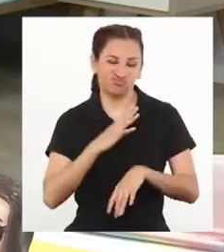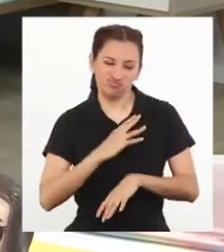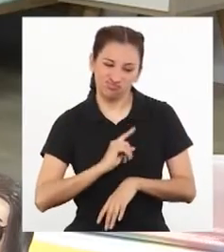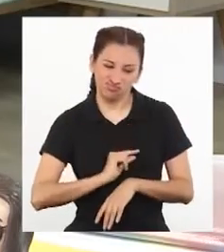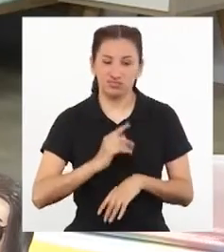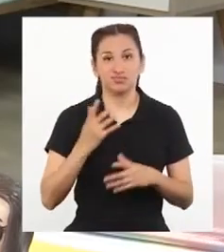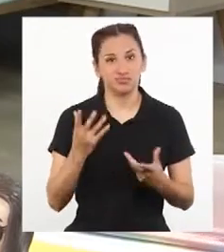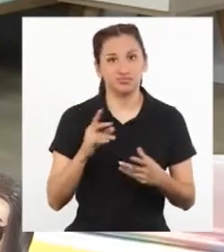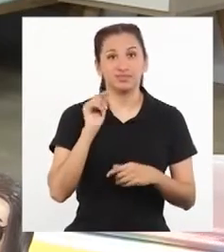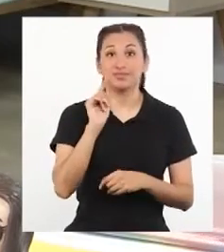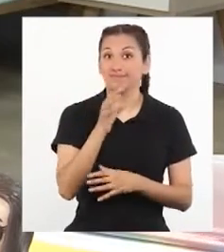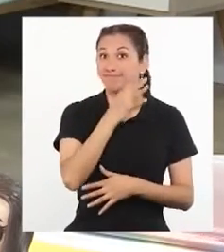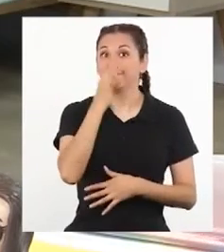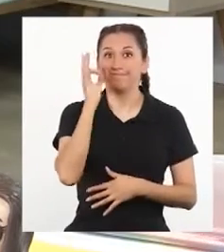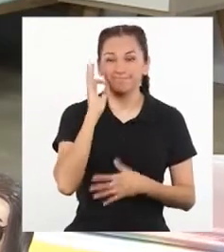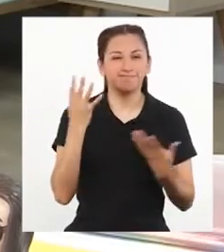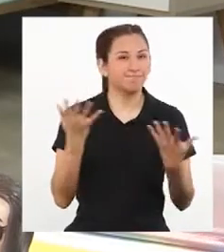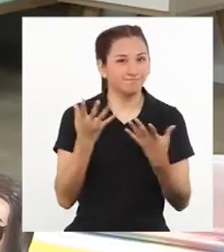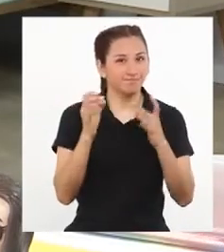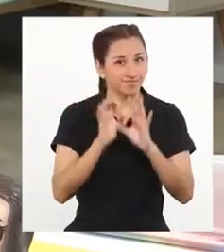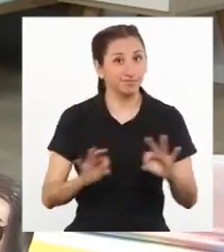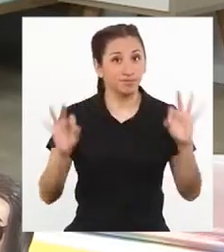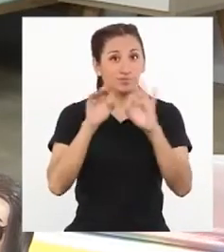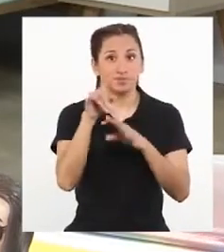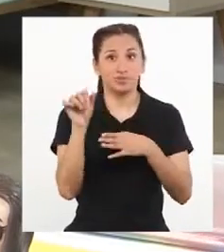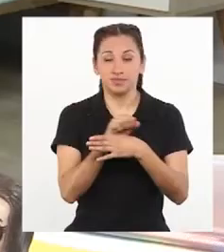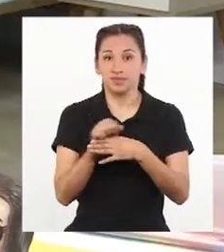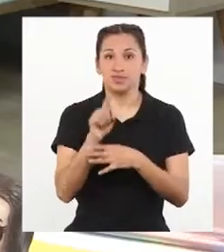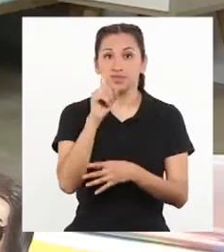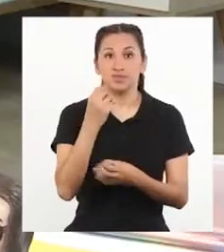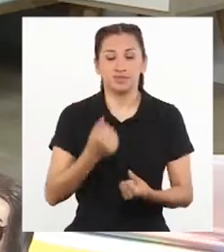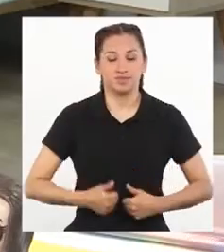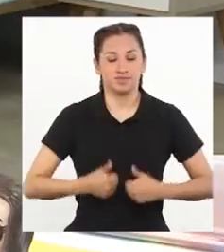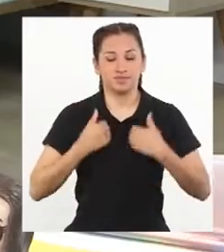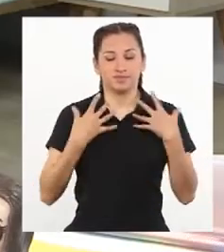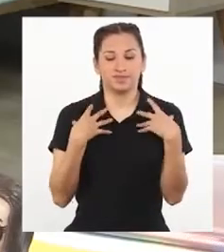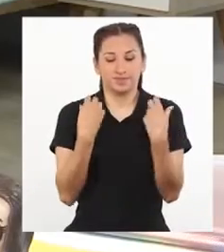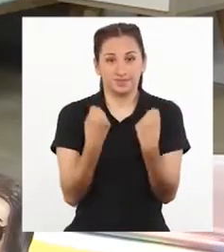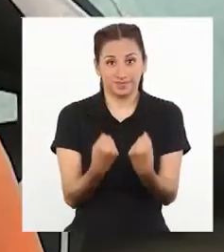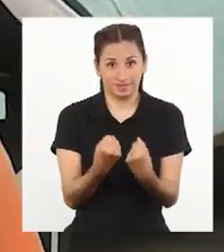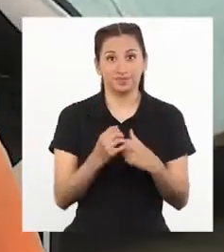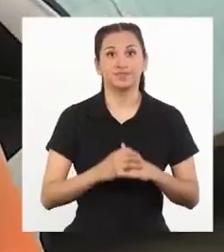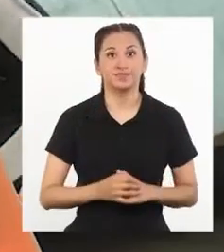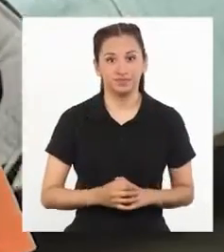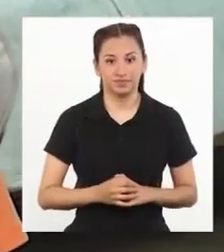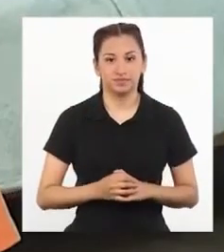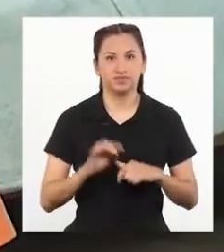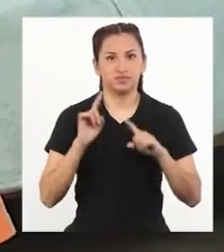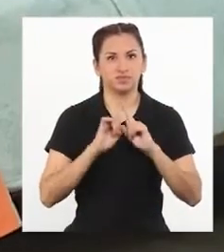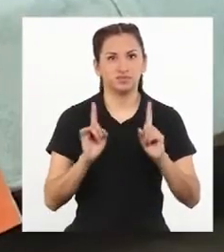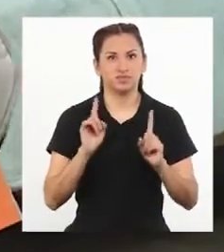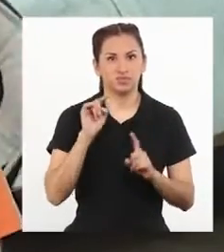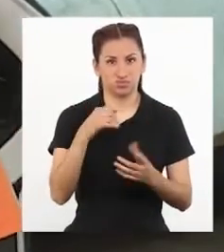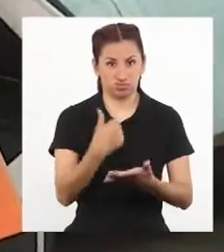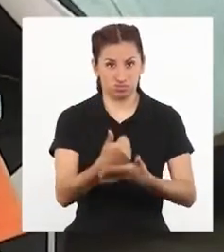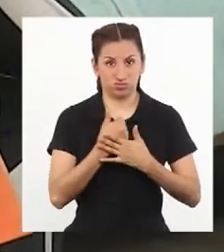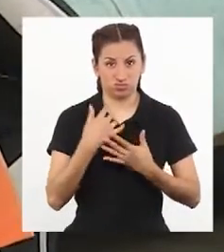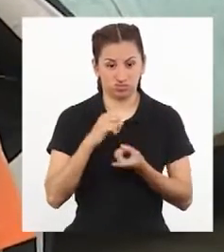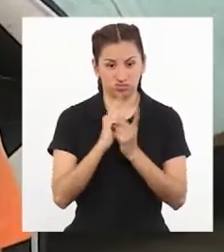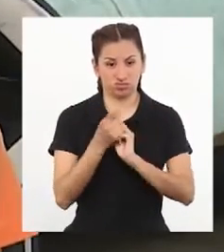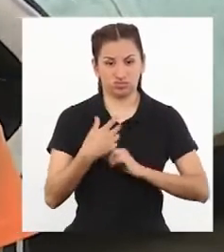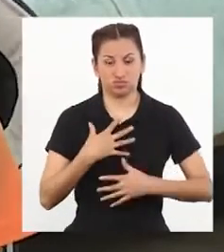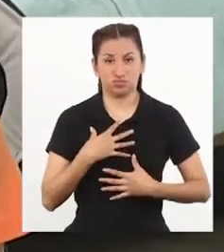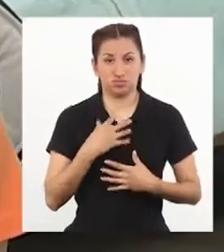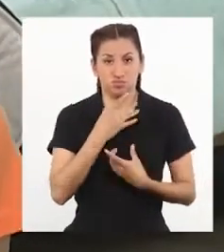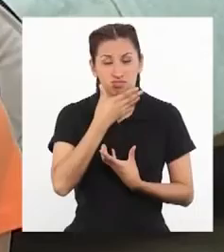como otros días. El secreto es practicar un estilo de vida saludable. ¿Pero eso ayudará